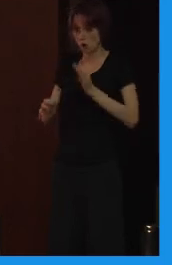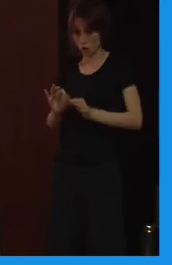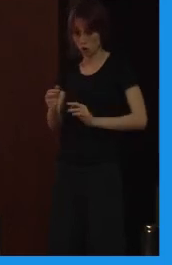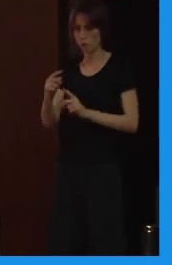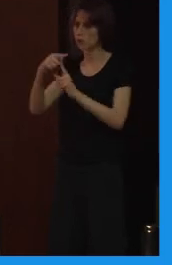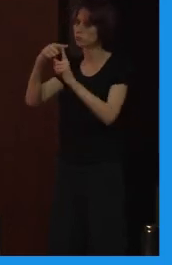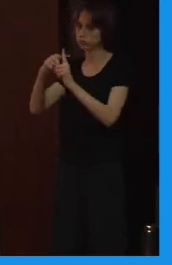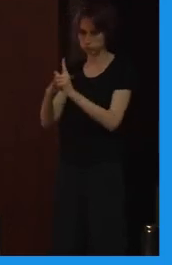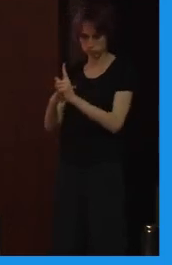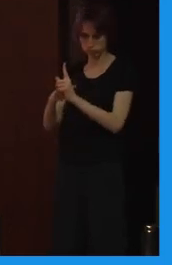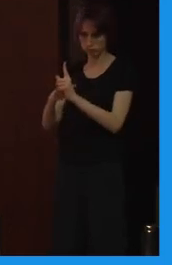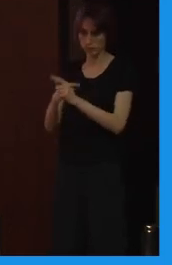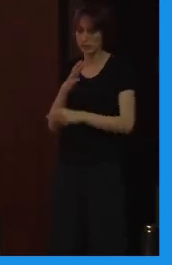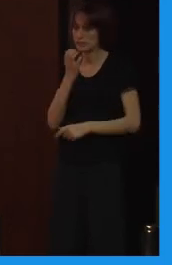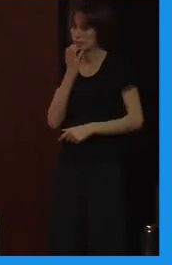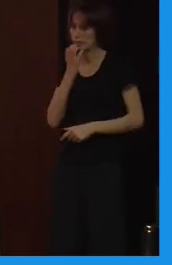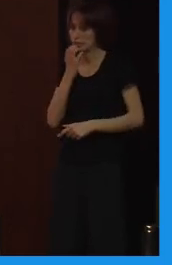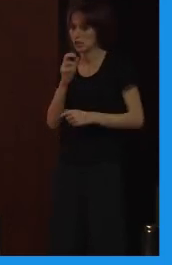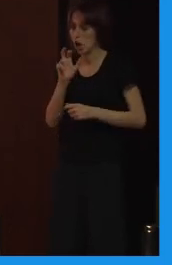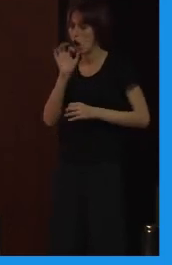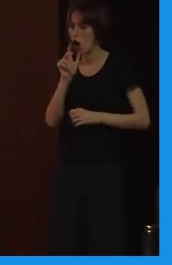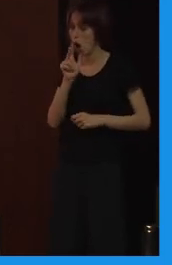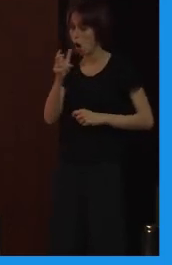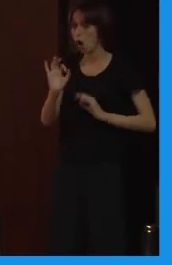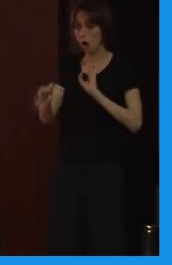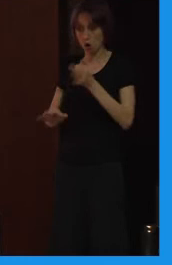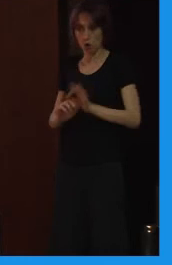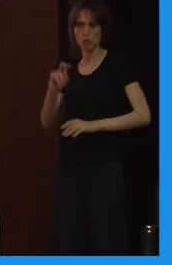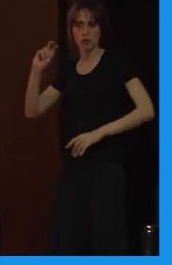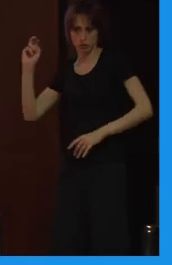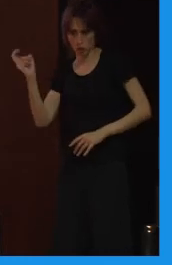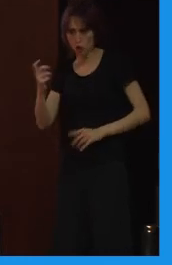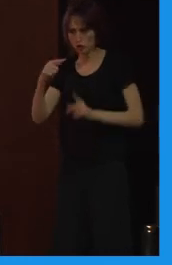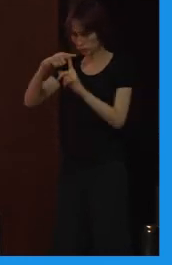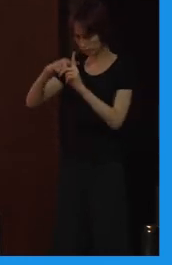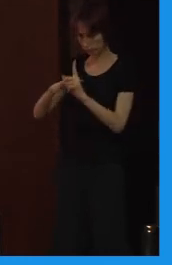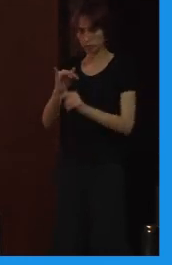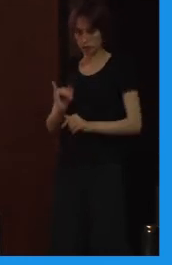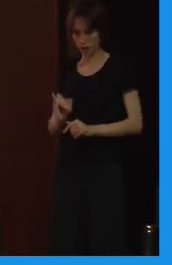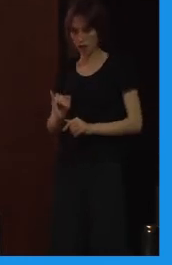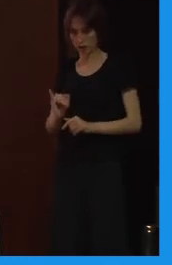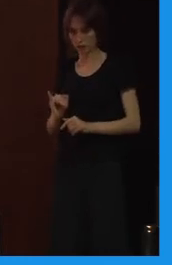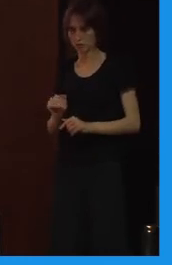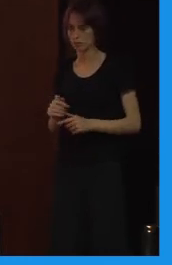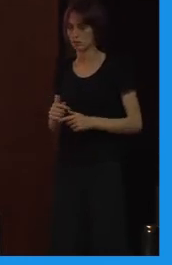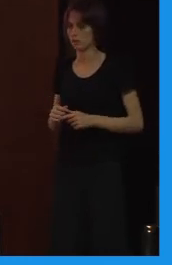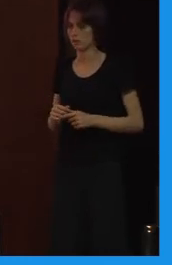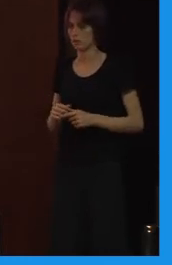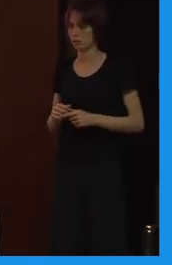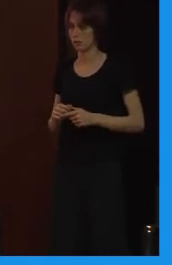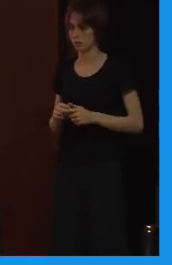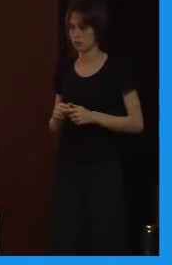hormonas sexuales, un déficit de otras hormonas hipofisarias, aún más raras, no lo costea el Sistema Nacional de